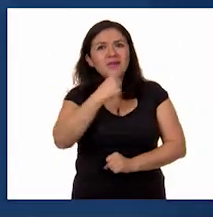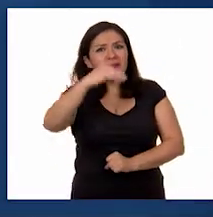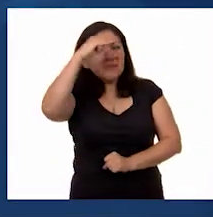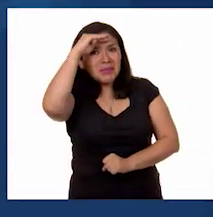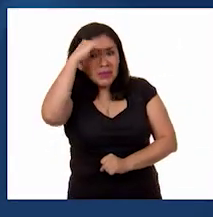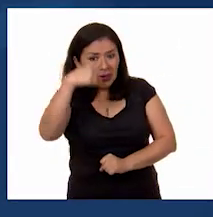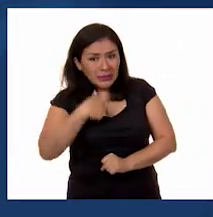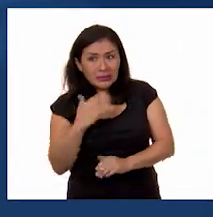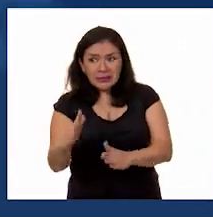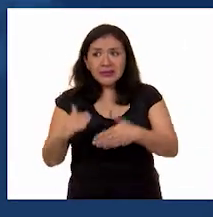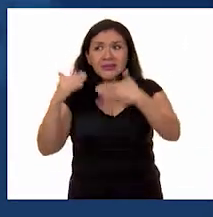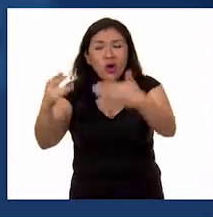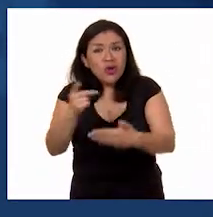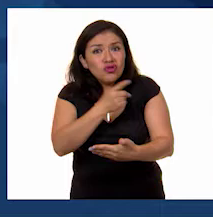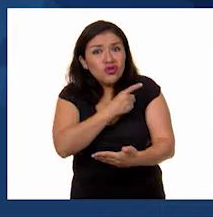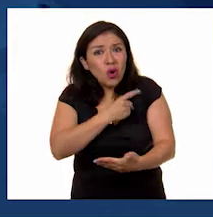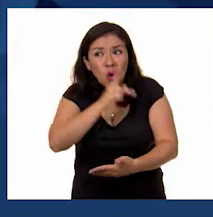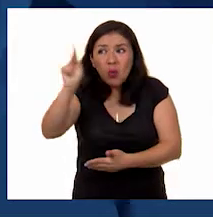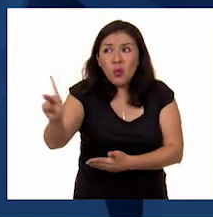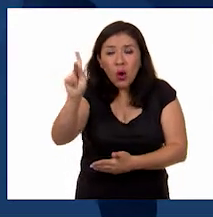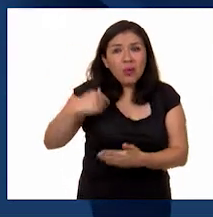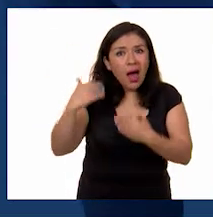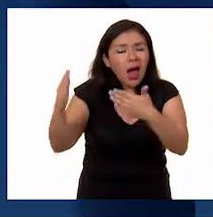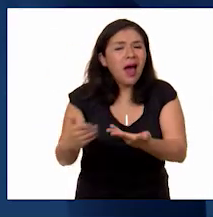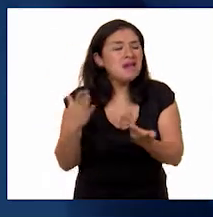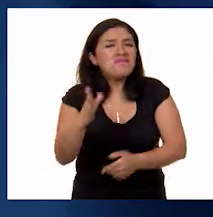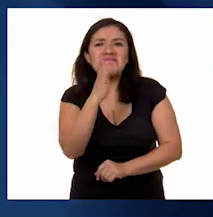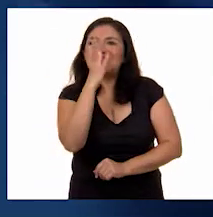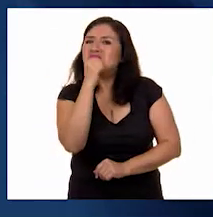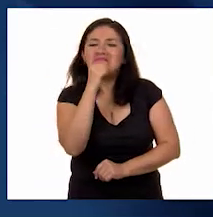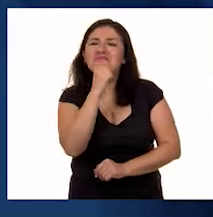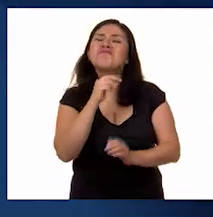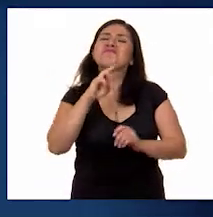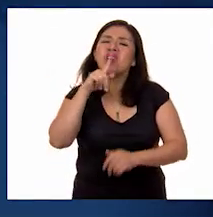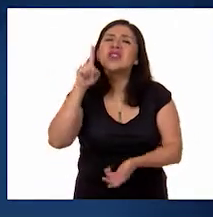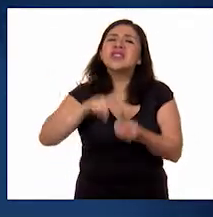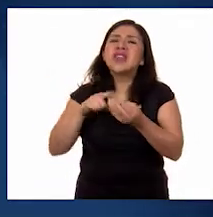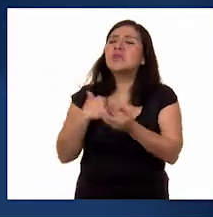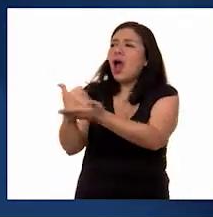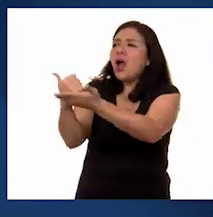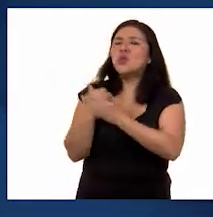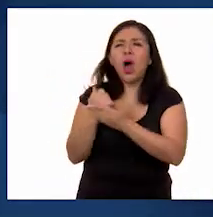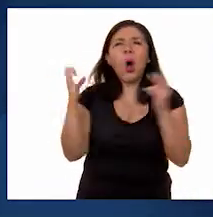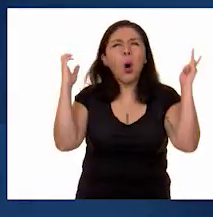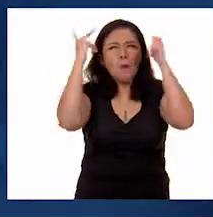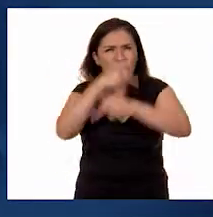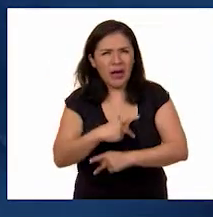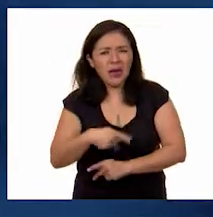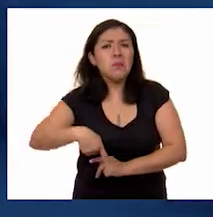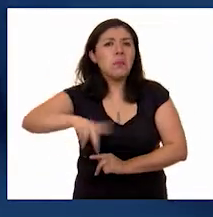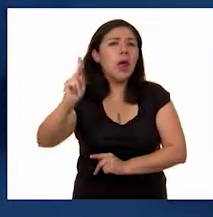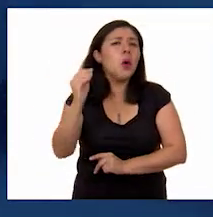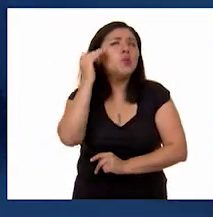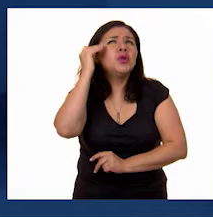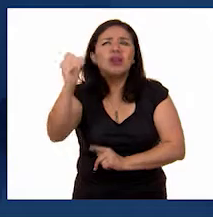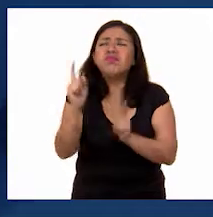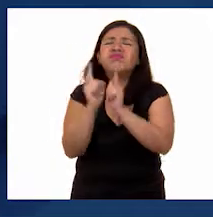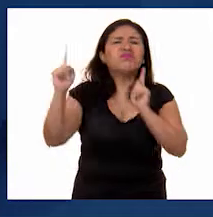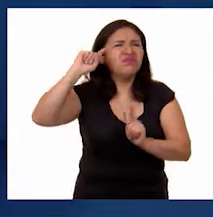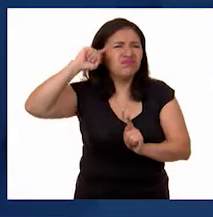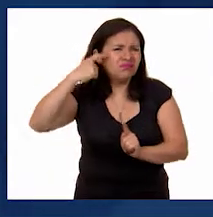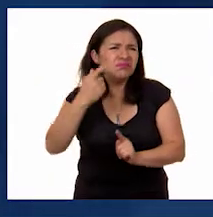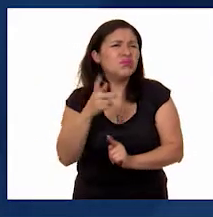podría jamás llegar él solo a Tacarú-Pucú y se decidió a pedir ayuda a su compadre Alvés, aunque hacía mucho tiempo que estaban